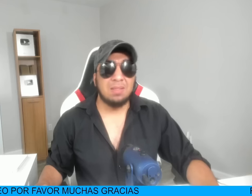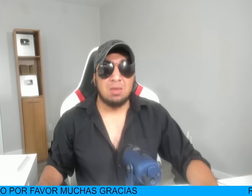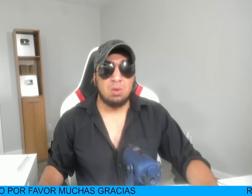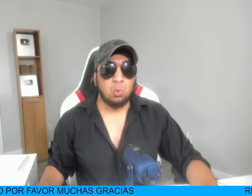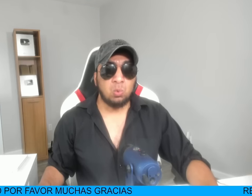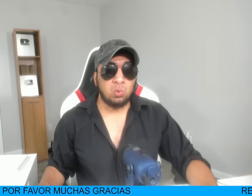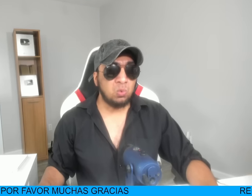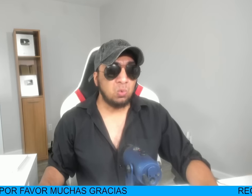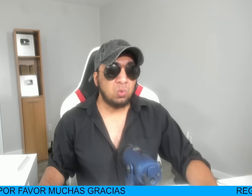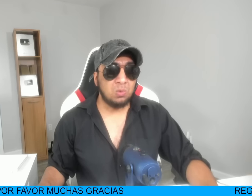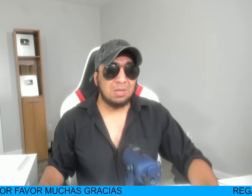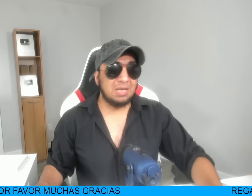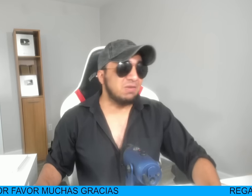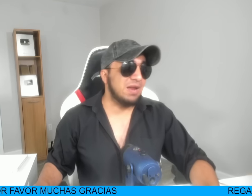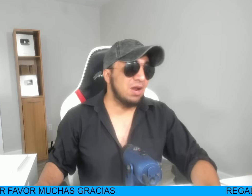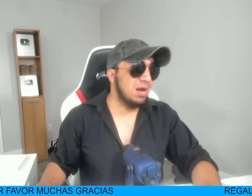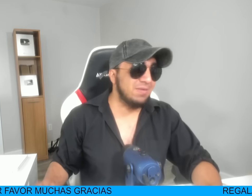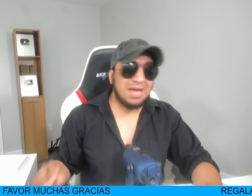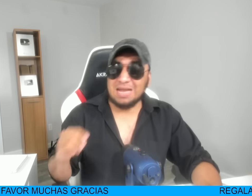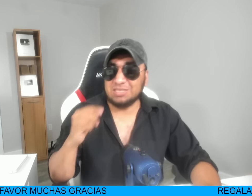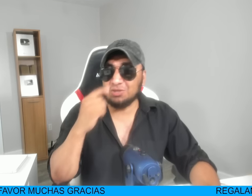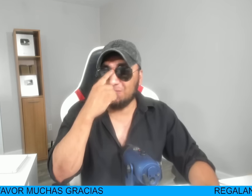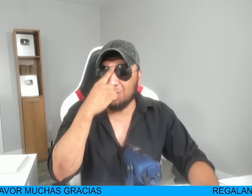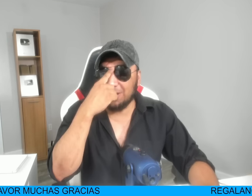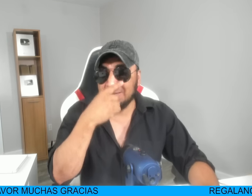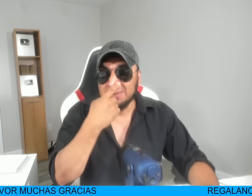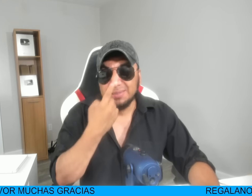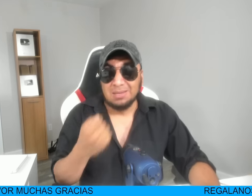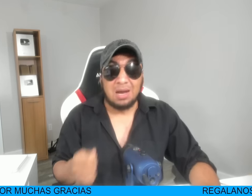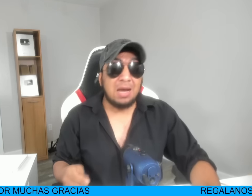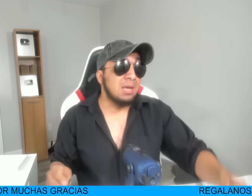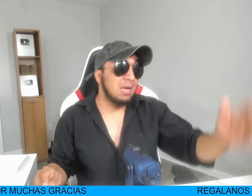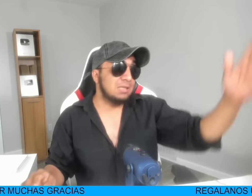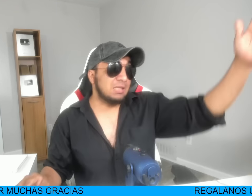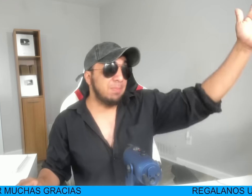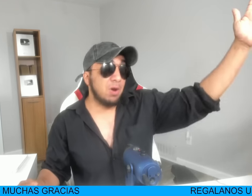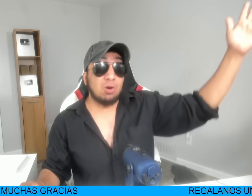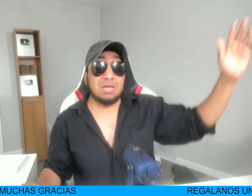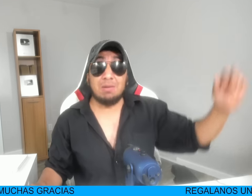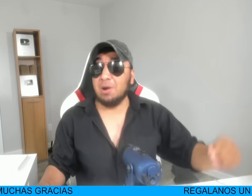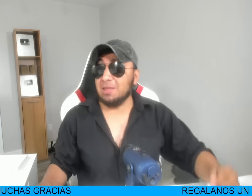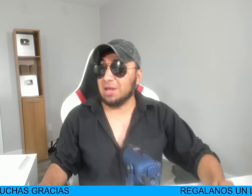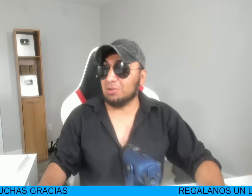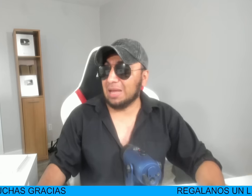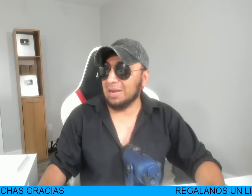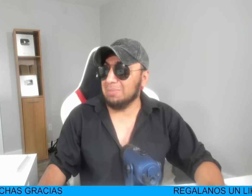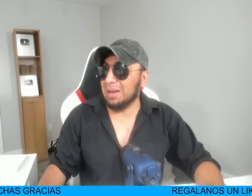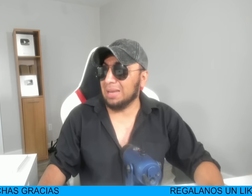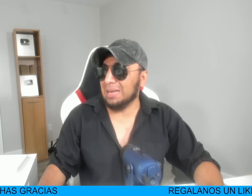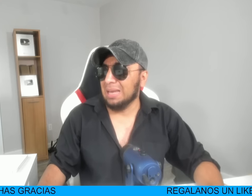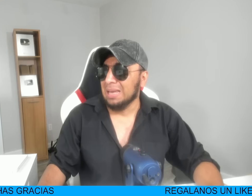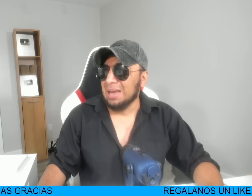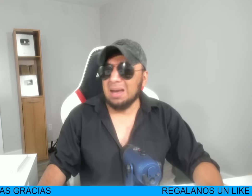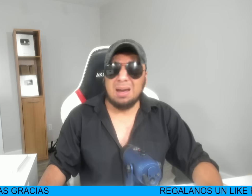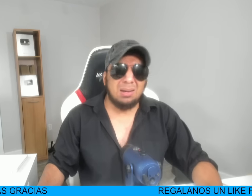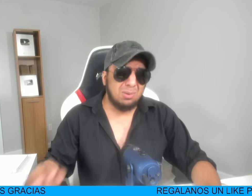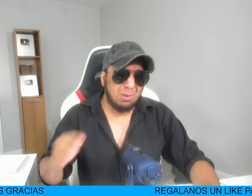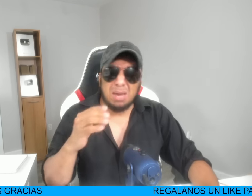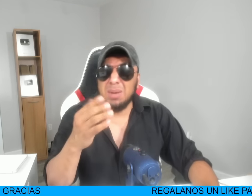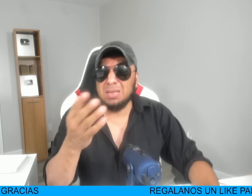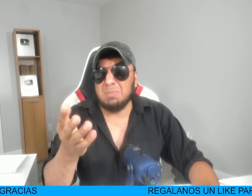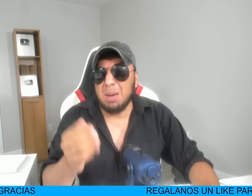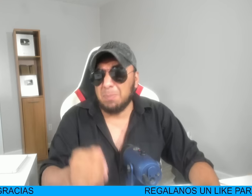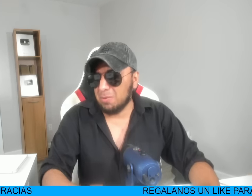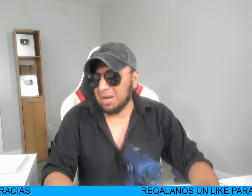Vaya. Le chiflaron la vieja al Chino Flores. Ay, ese tipo de cosas vamos a derrotar. Imagine, ay, no,